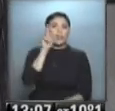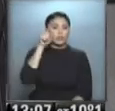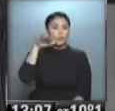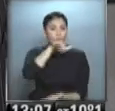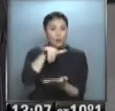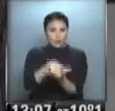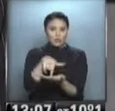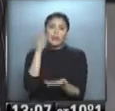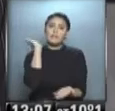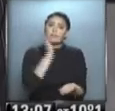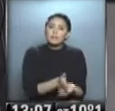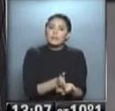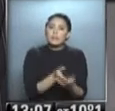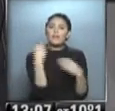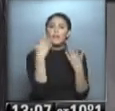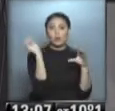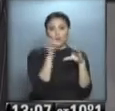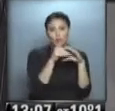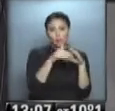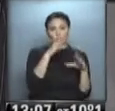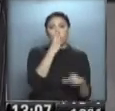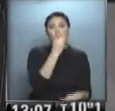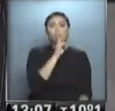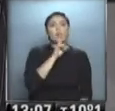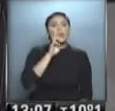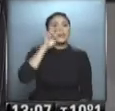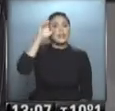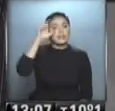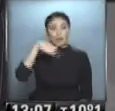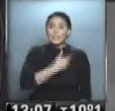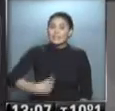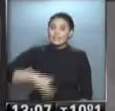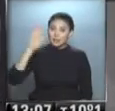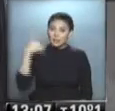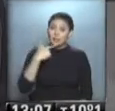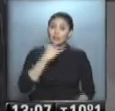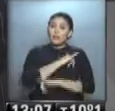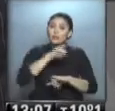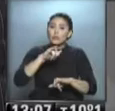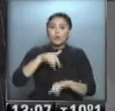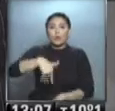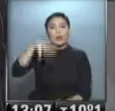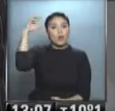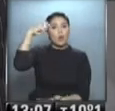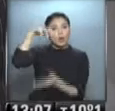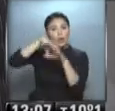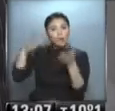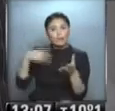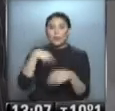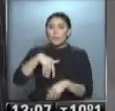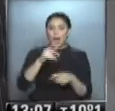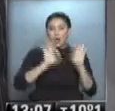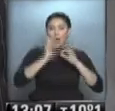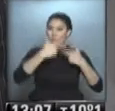al reclamo de los fondos buitre. La presidenta anunció que va a enviar al Congreso de la Nación un